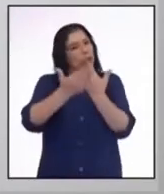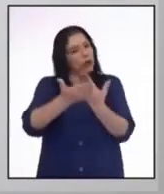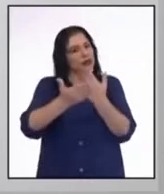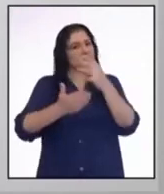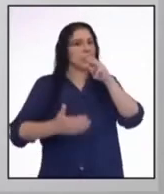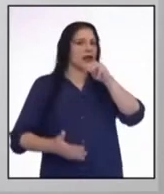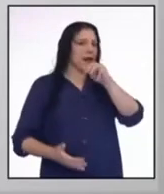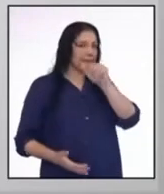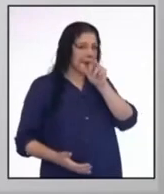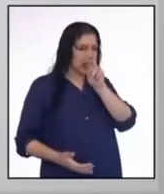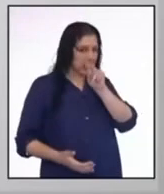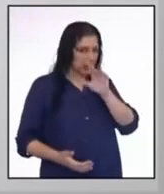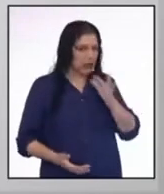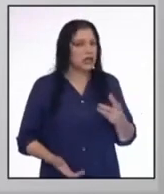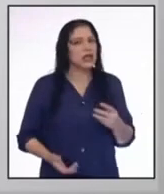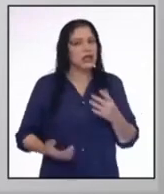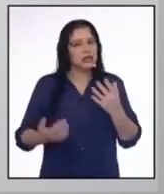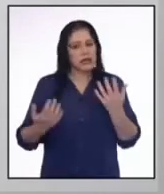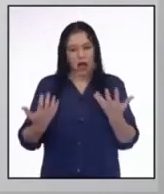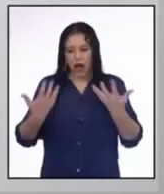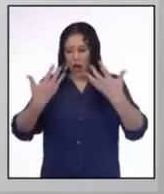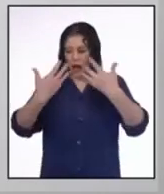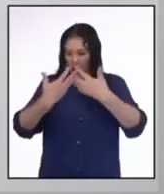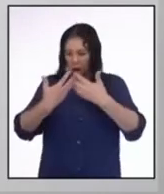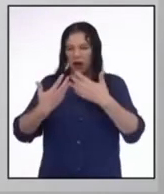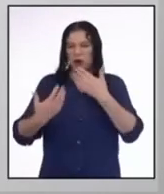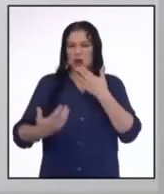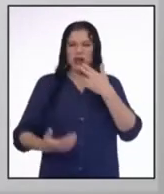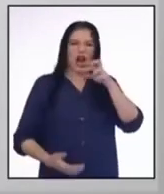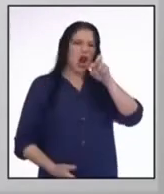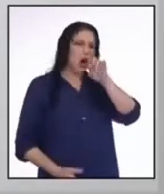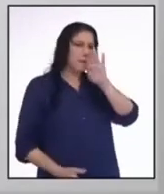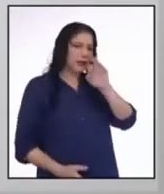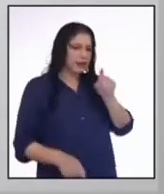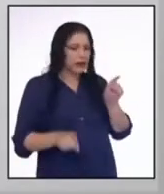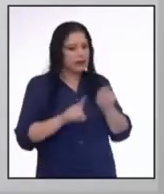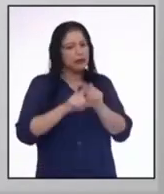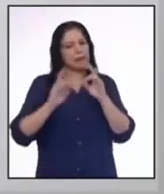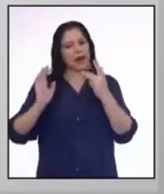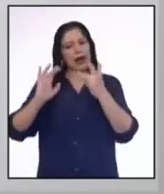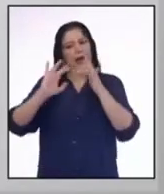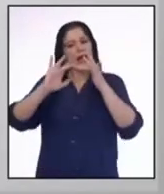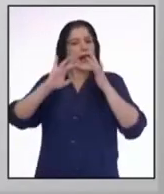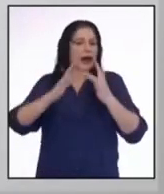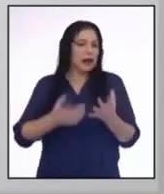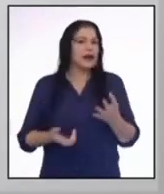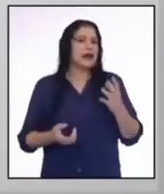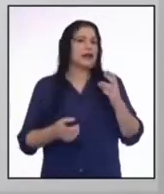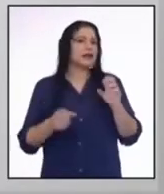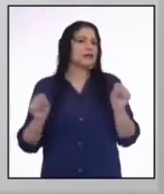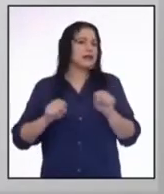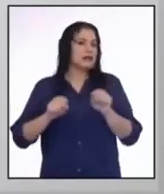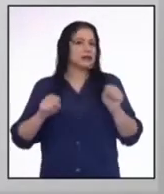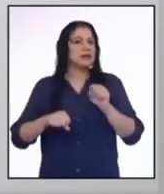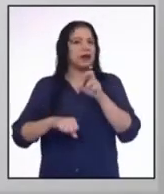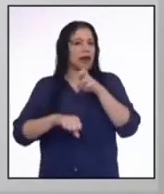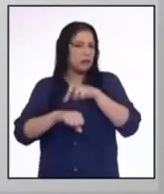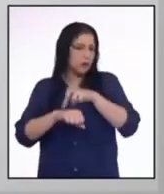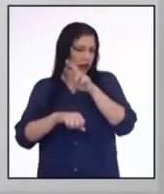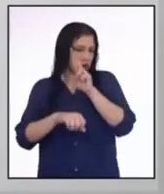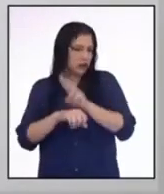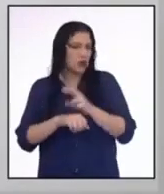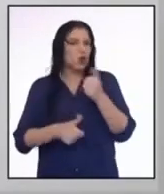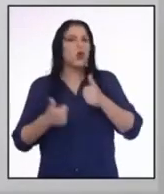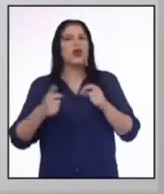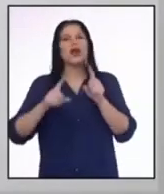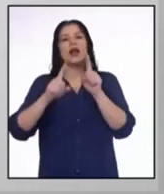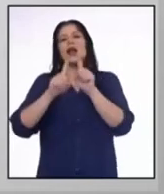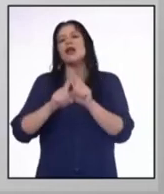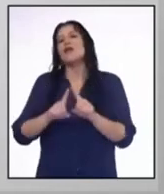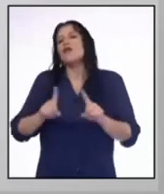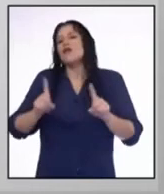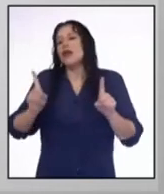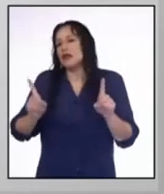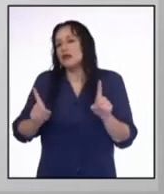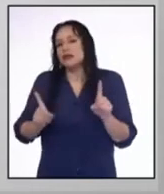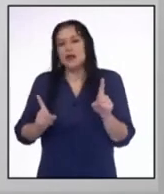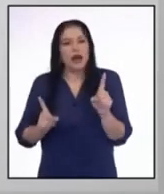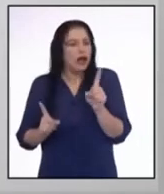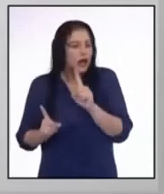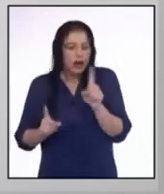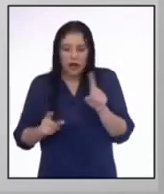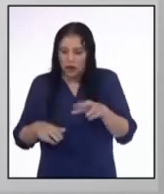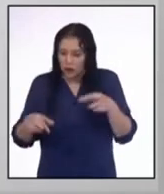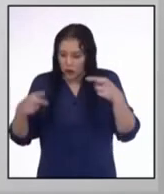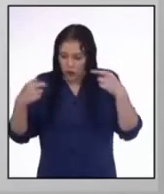doctor Martínez coincide con Petal y la Red Sísmica de Puerto Rico. La diferencia está en que no